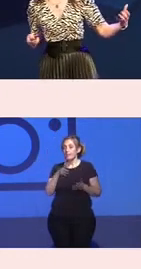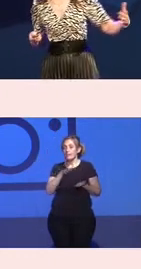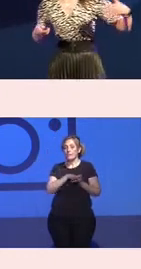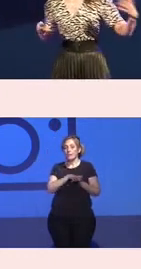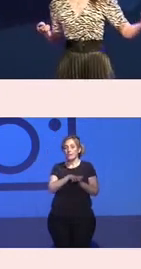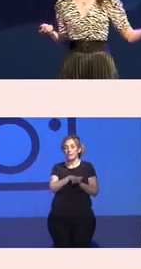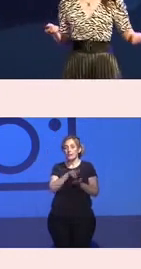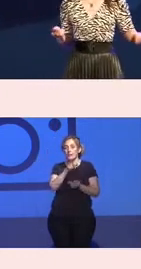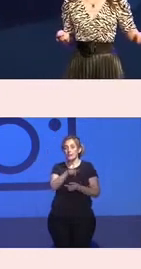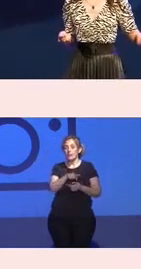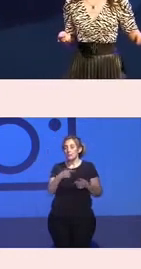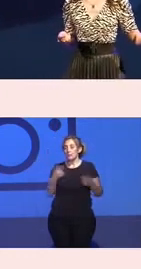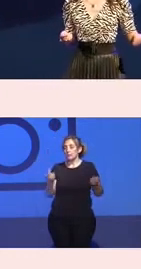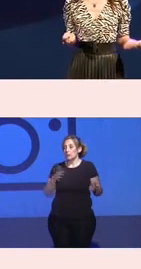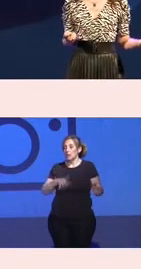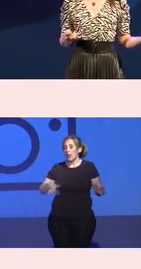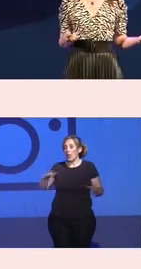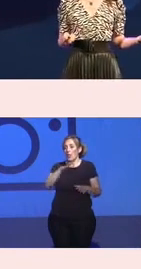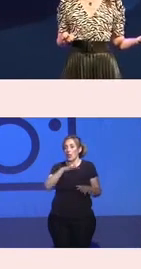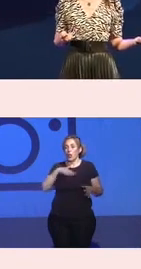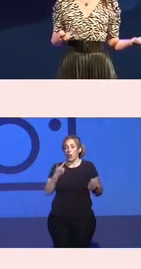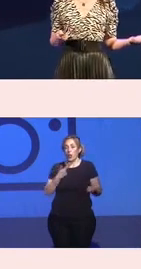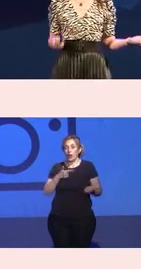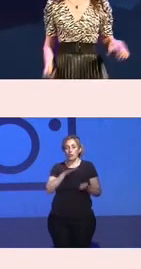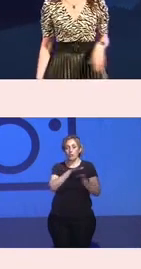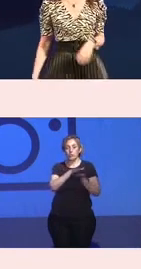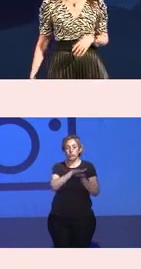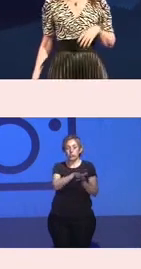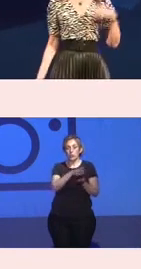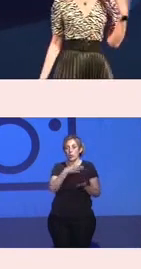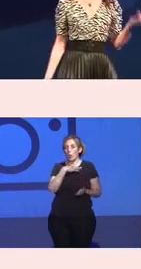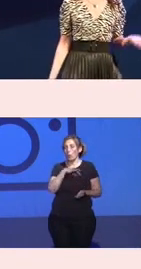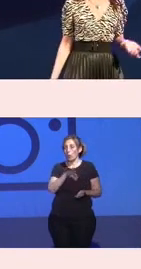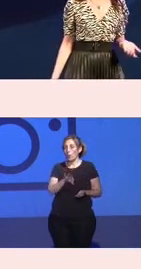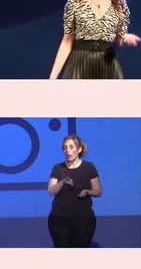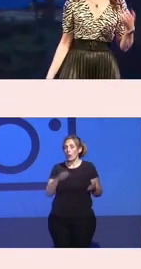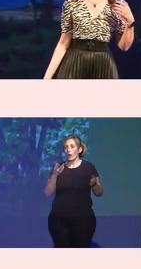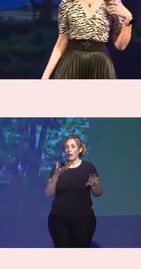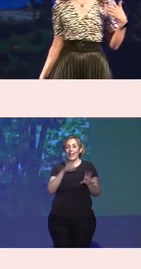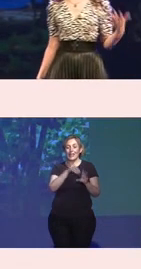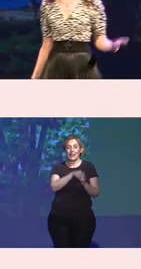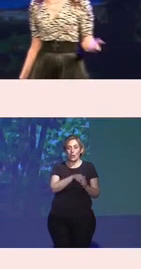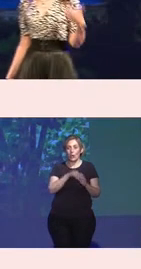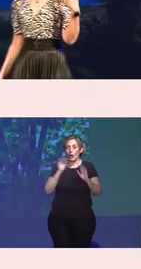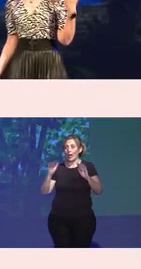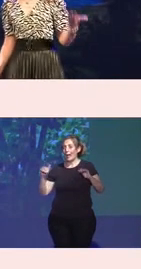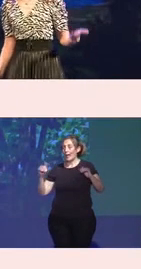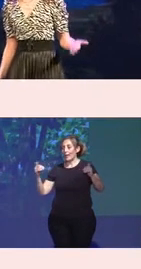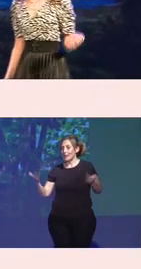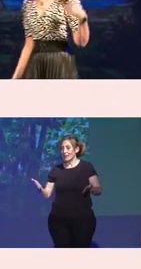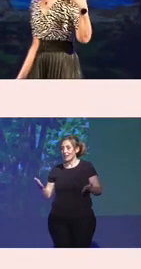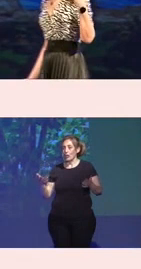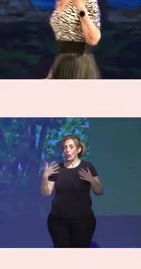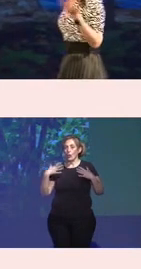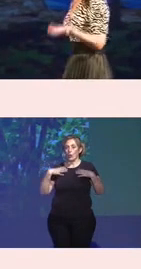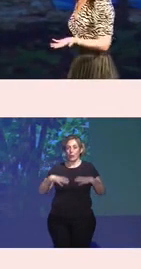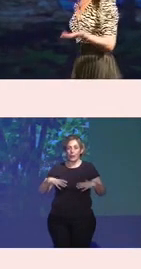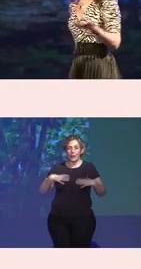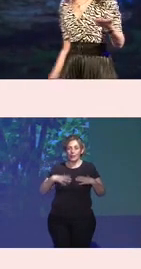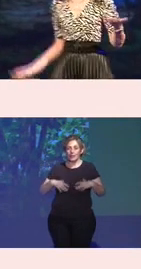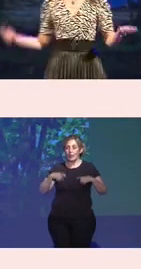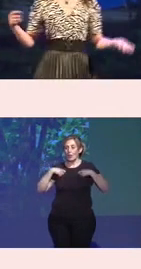descomponer en cualquier parte de la granja de cadáveres puede ser al interior al exterior vestido